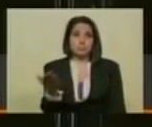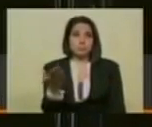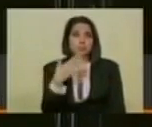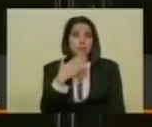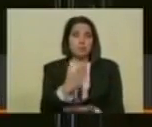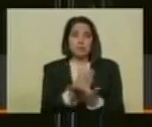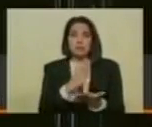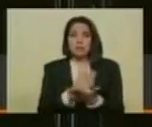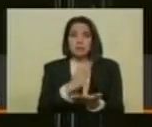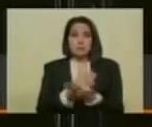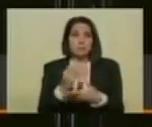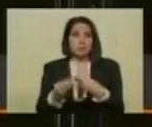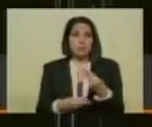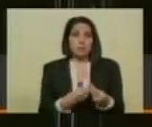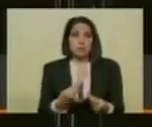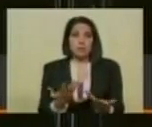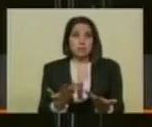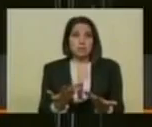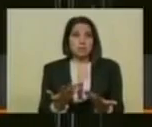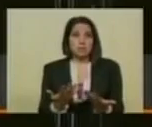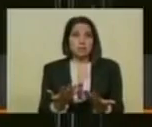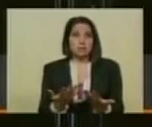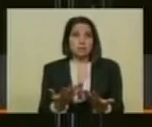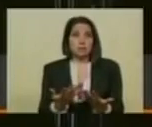Siempre que voy a hacer estas cosas me pongo en sus manos, ¿verdad?